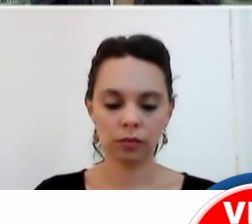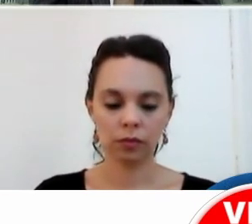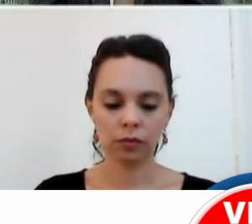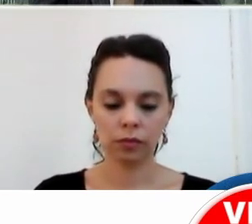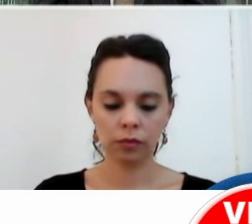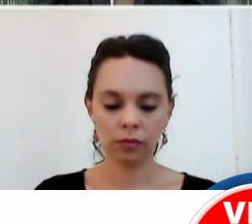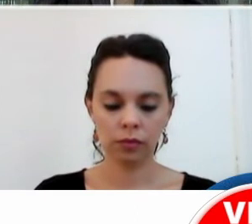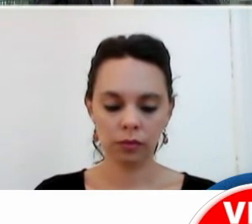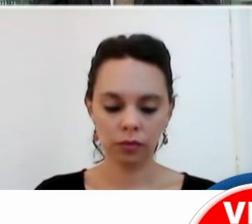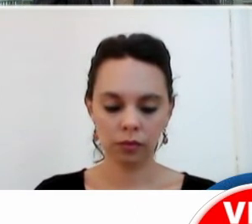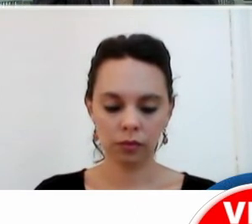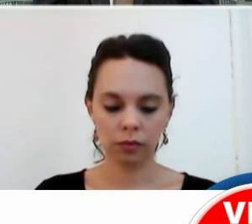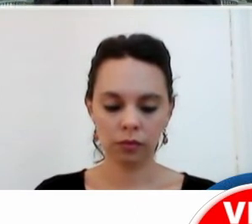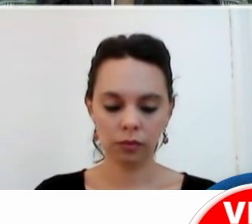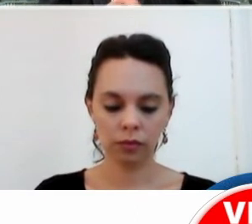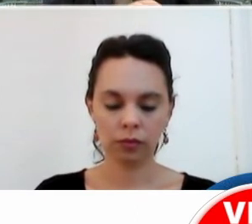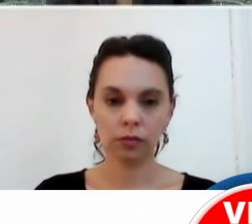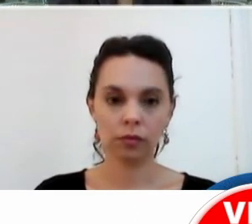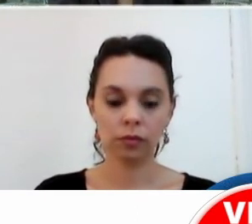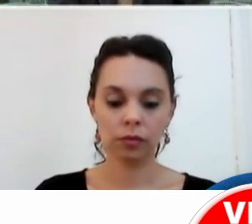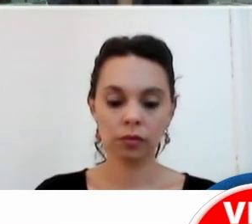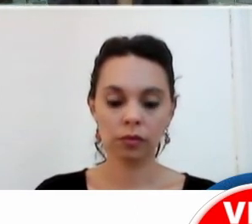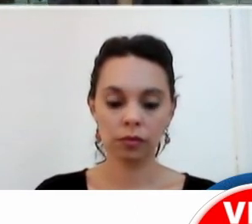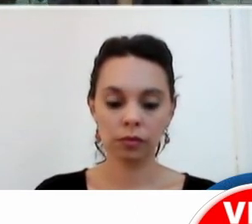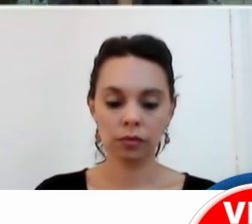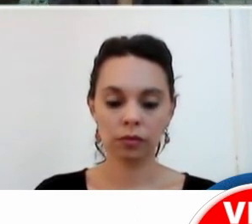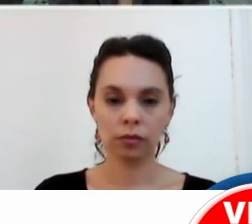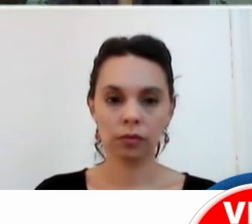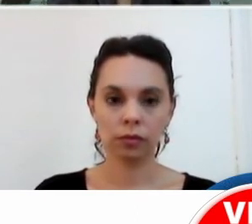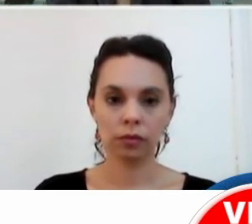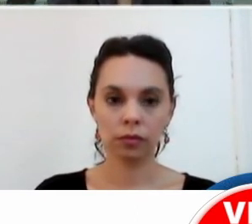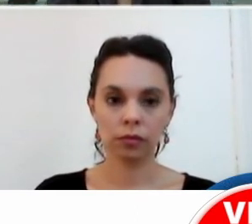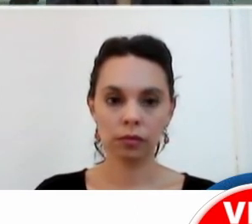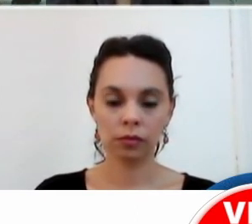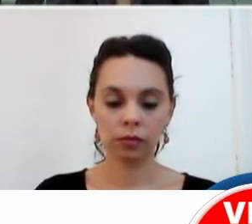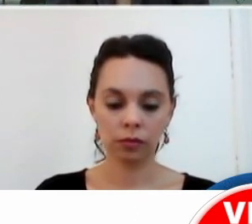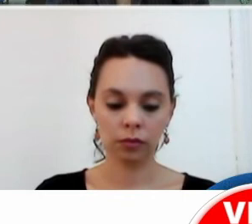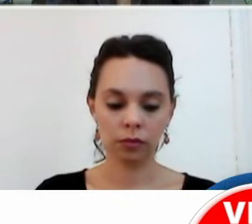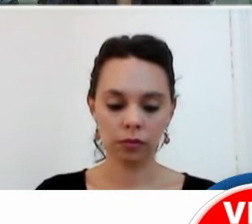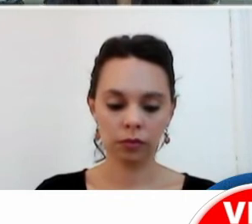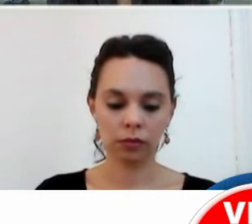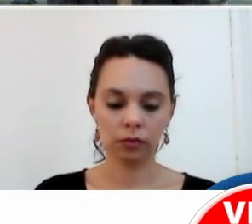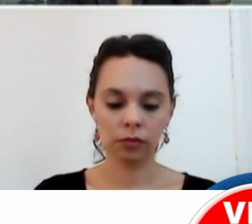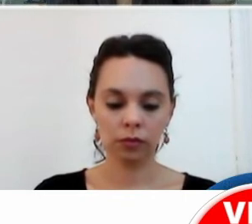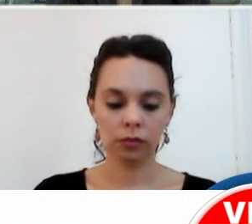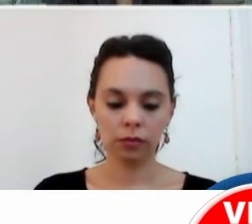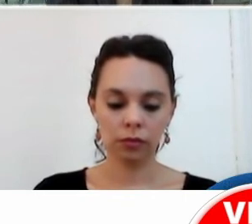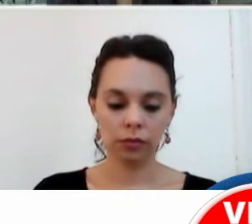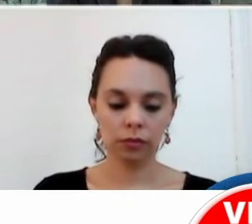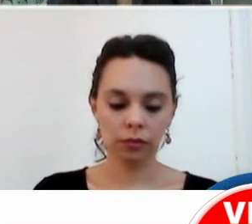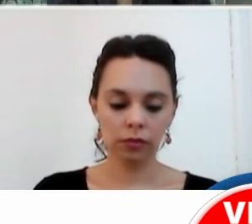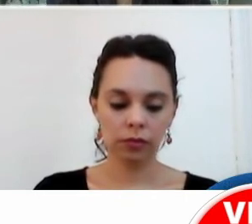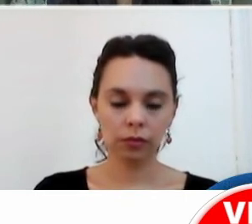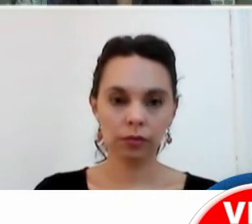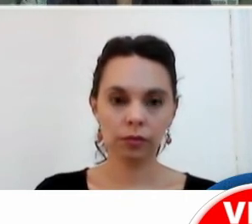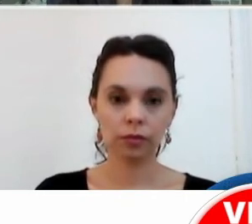Entonces, la Argentina ha tenido un año de un desempeño excelente desde ese punto de vista, lo cual no le ha servido o alcanzado para resolver